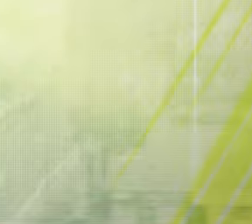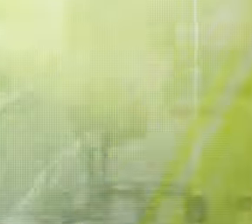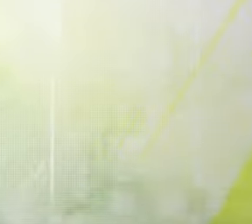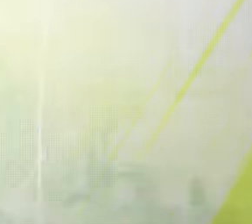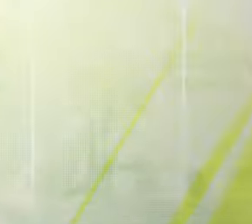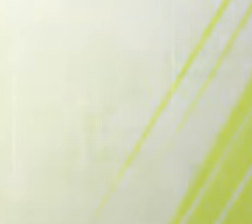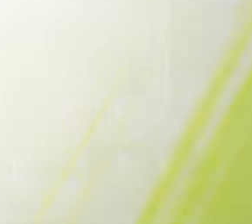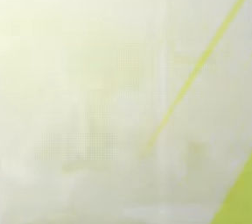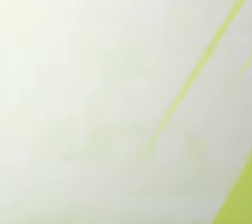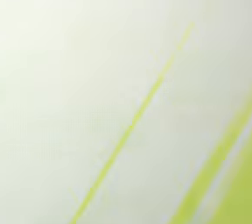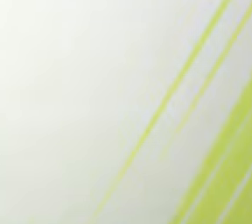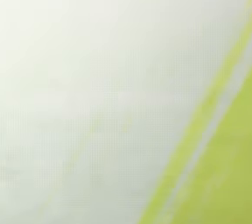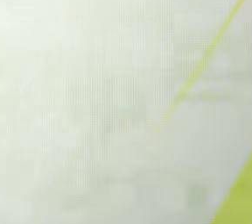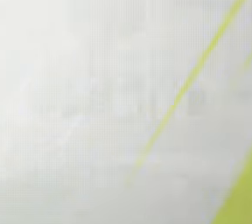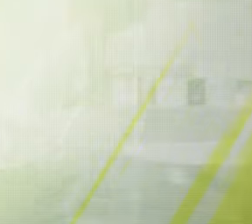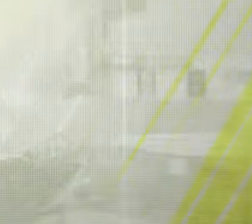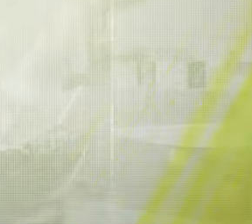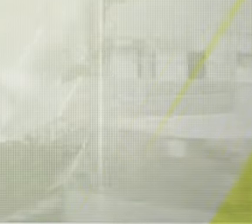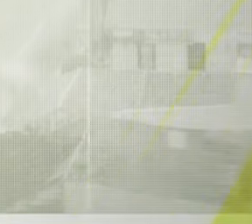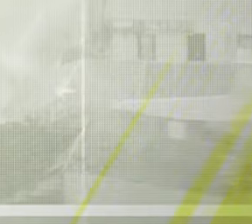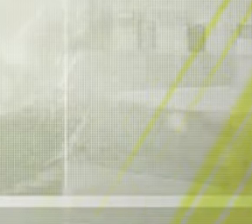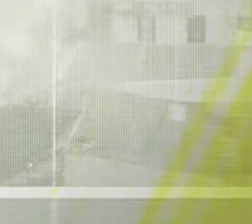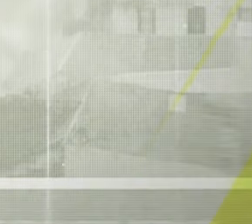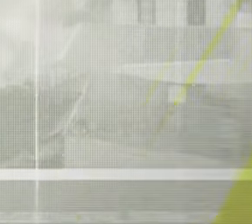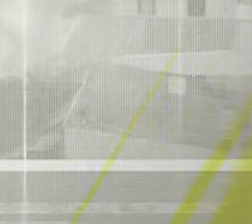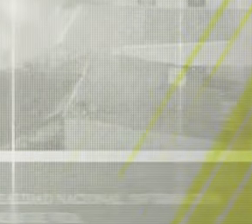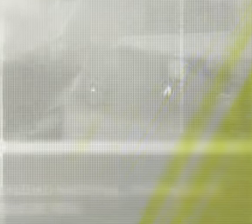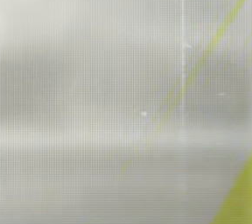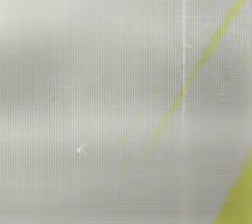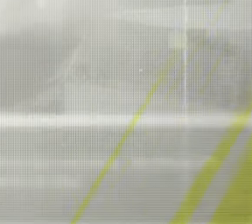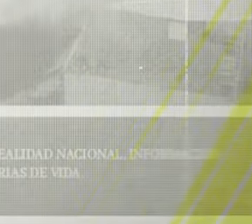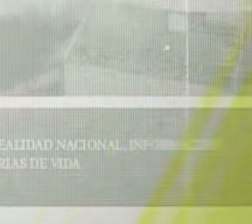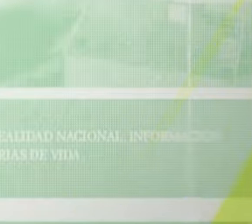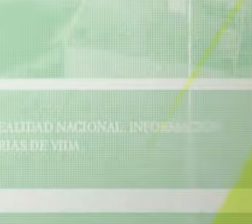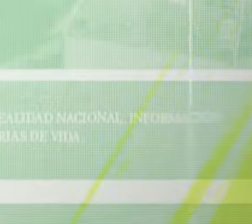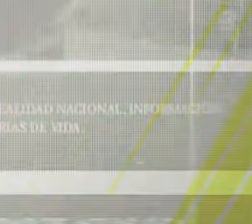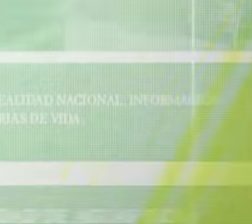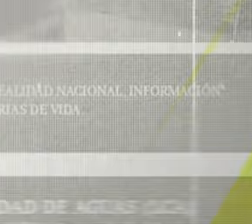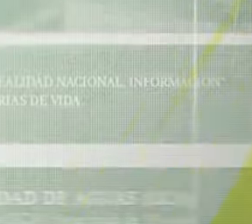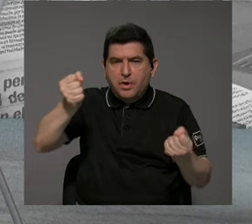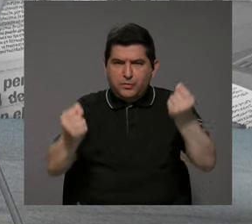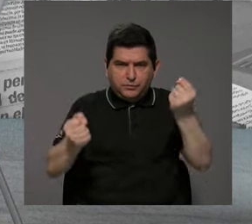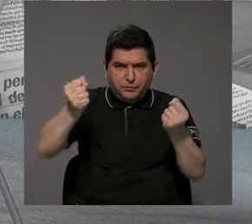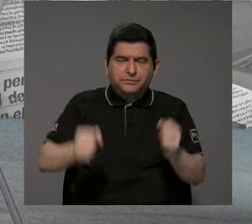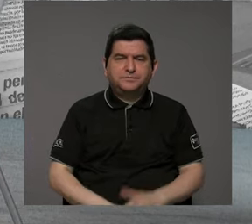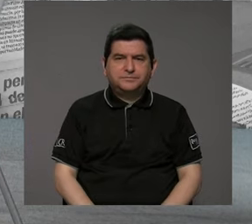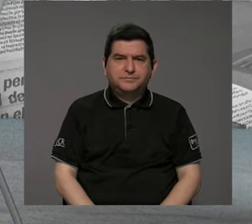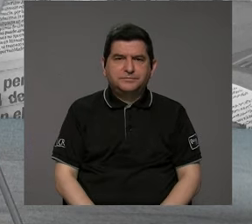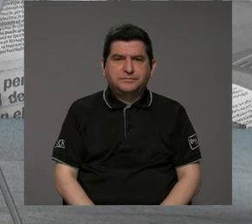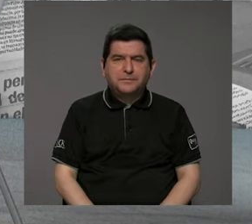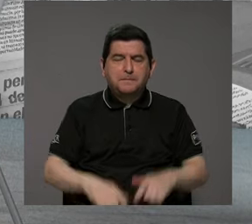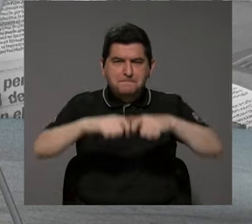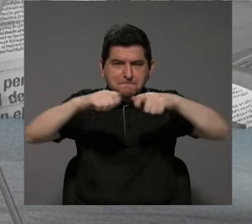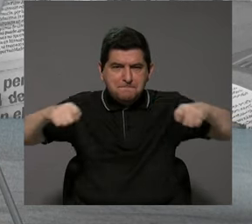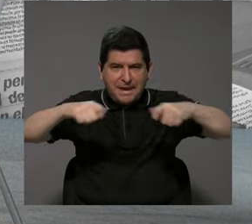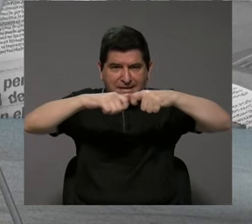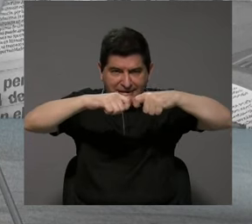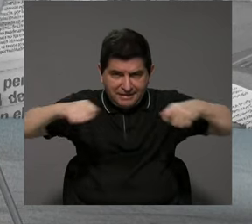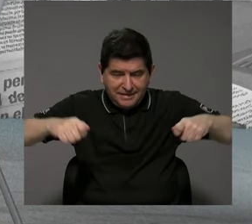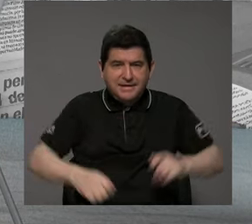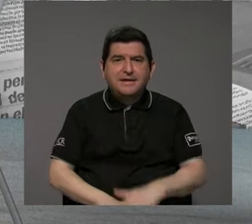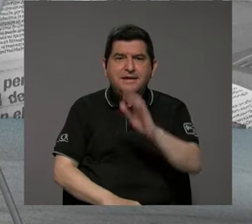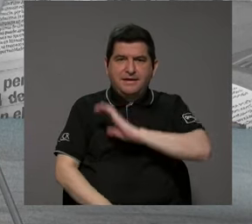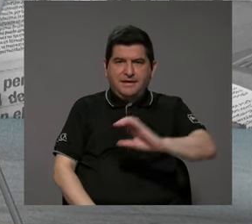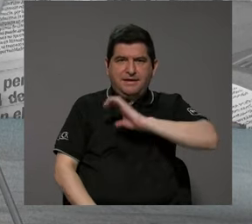planear eh la ampliación de ese estudio el contol de flujos eh vehiculares y vamos hicimos medición de de